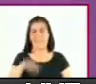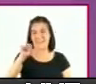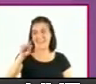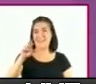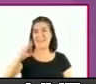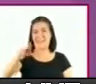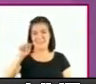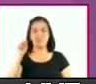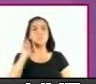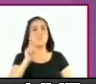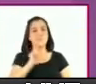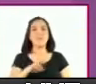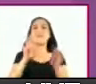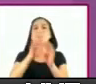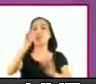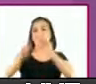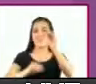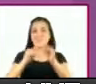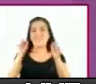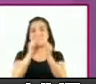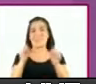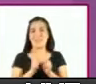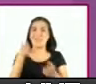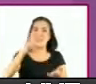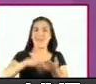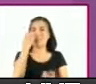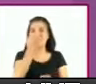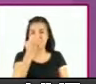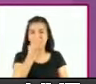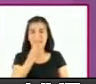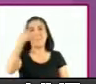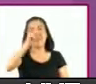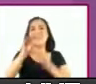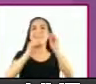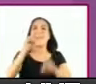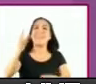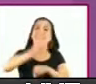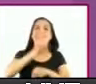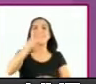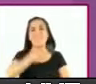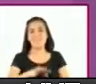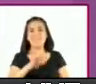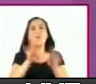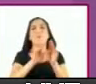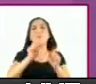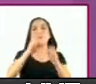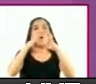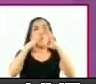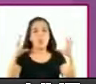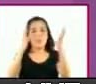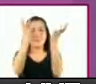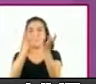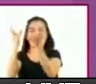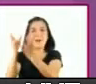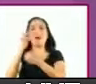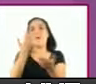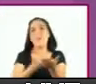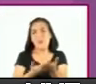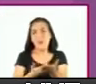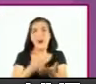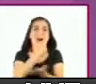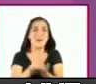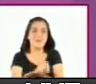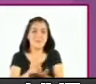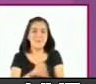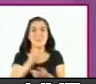Adriana va a decorar su salón de clases para un festejo y ha decidido hacer adornos con tiras de globos rosas y azules conforme